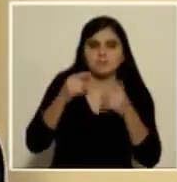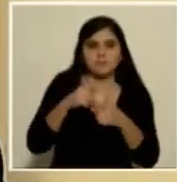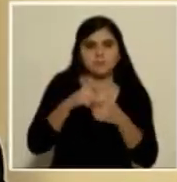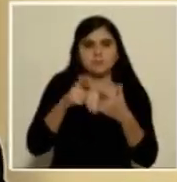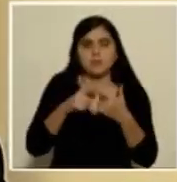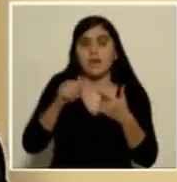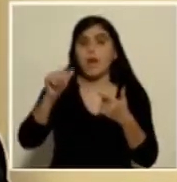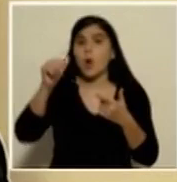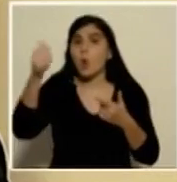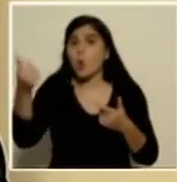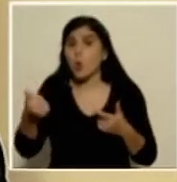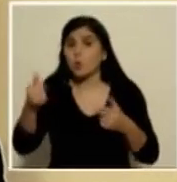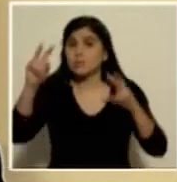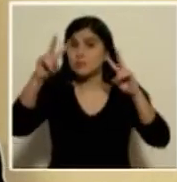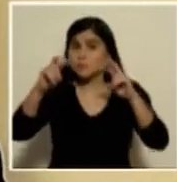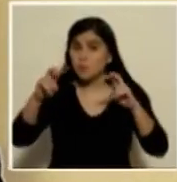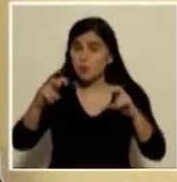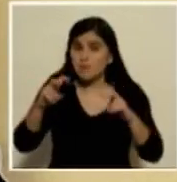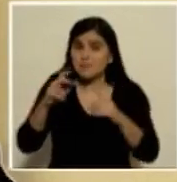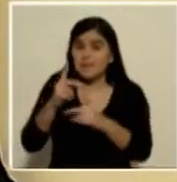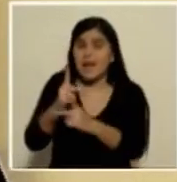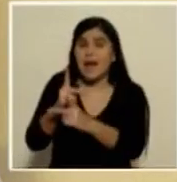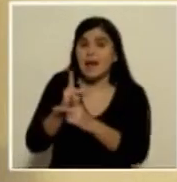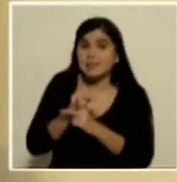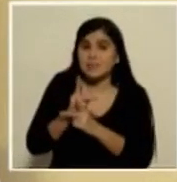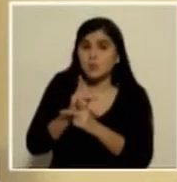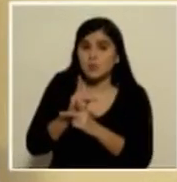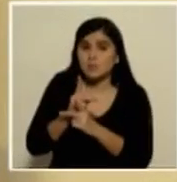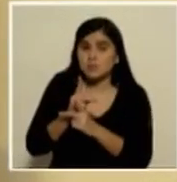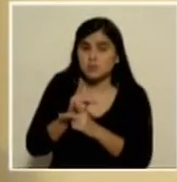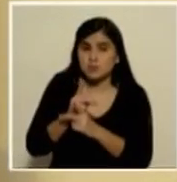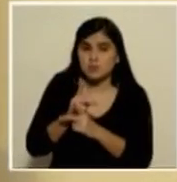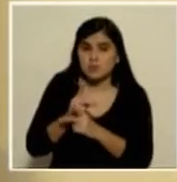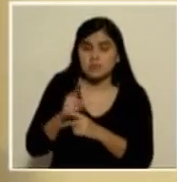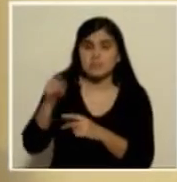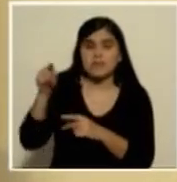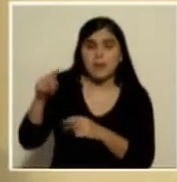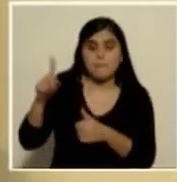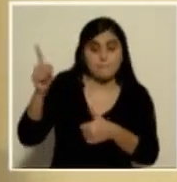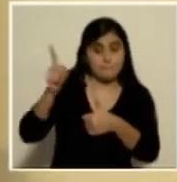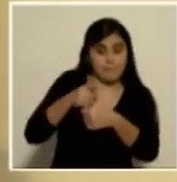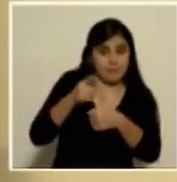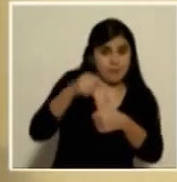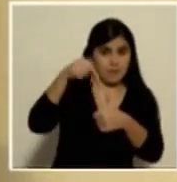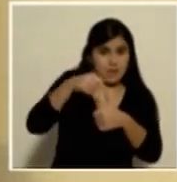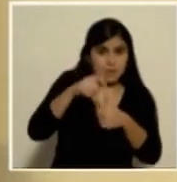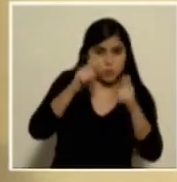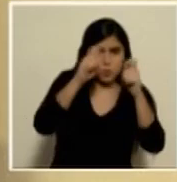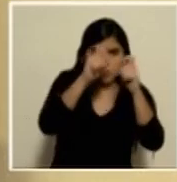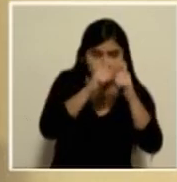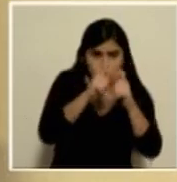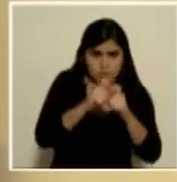consulta, son las pruebas de anticuerpos. Las primeras, que son de diagnóstico, son muy específicas. Aquí